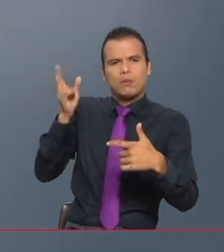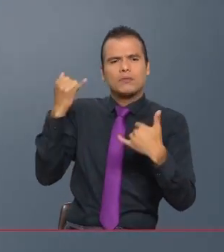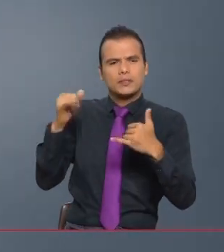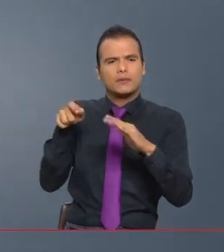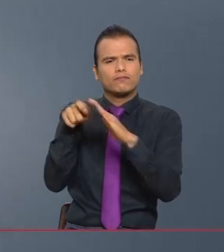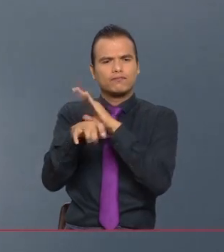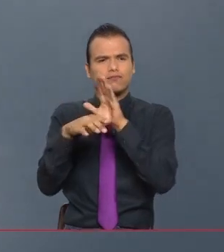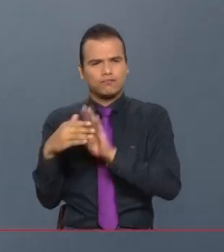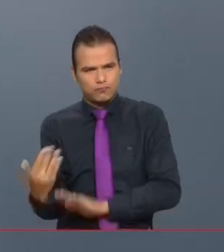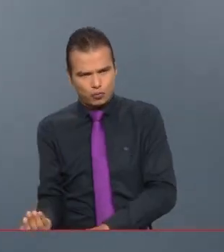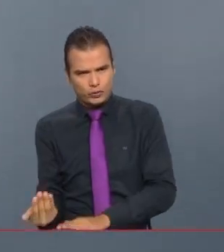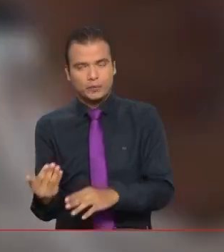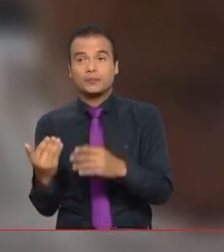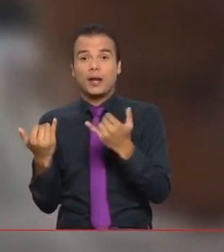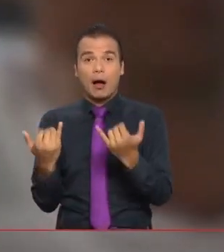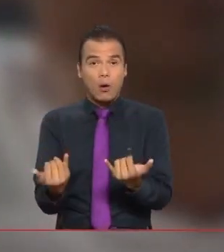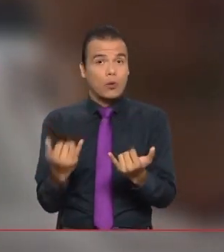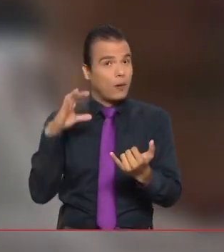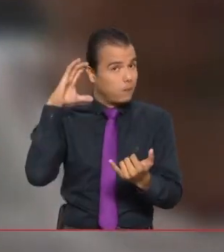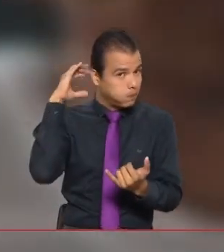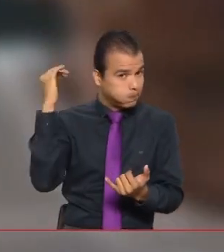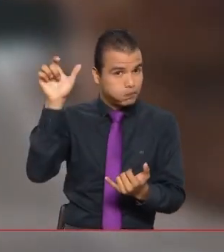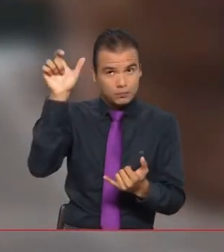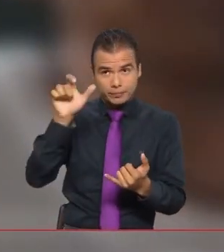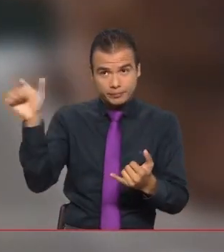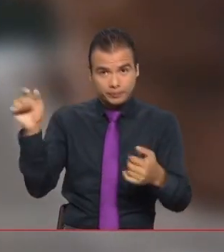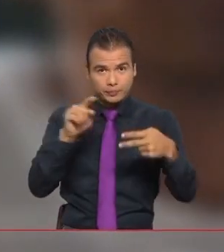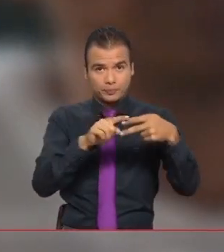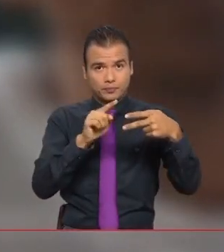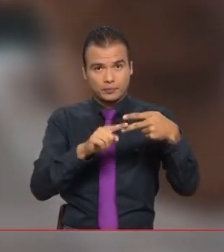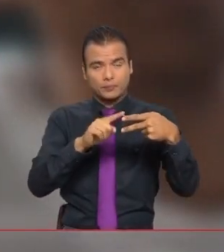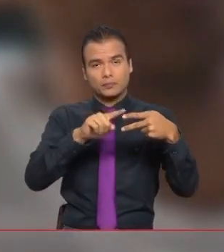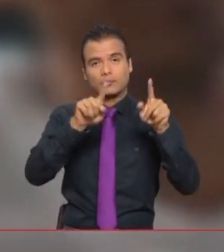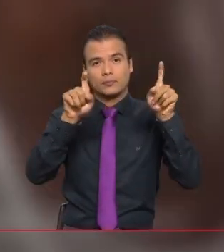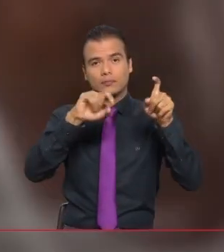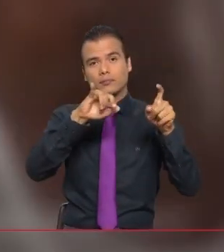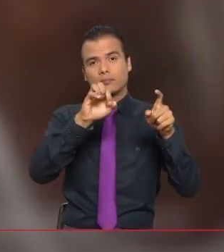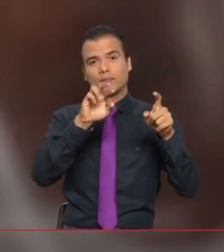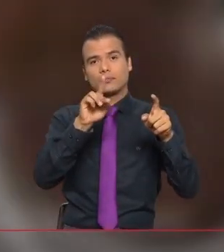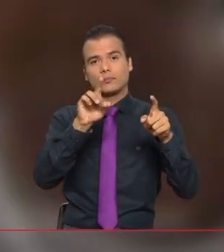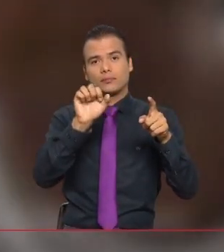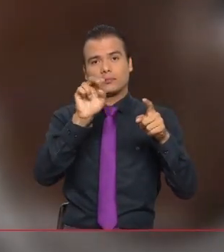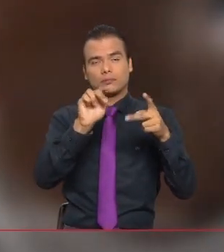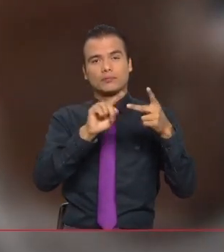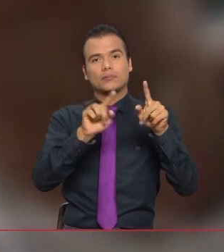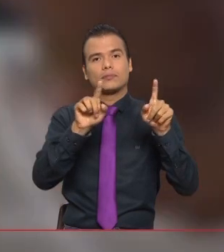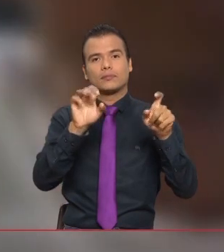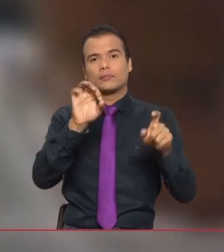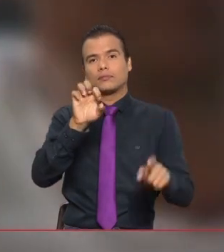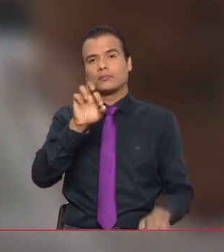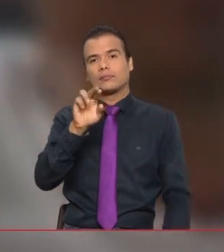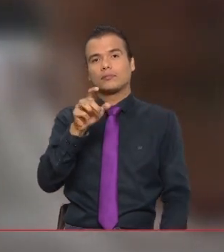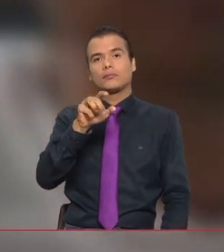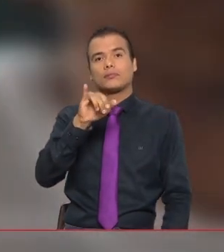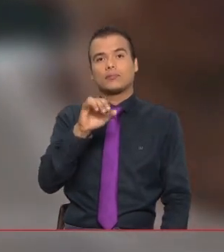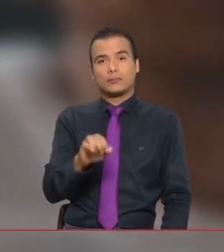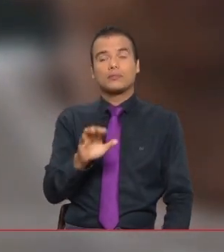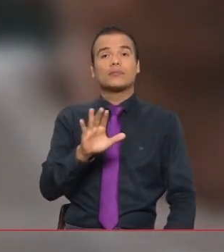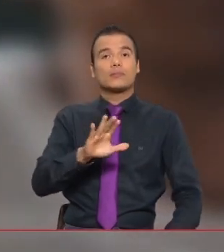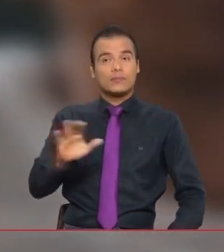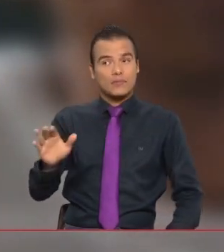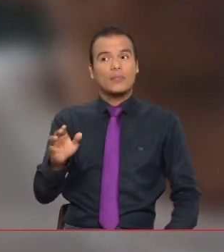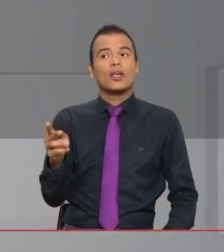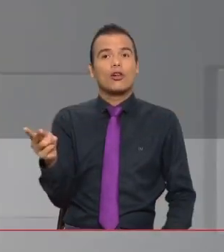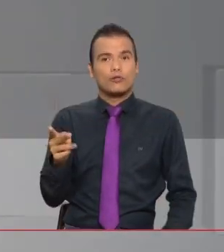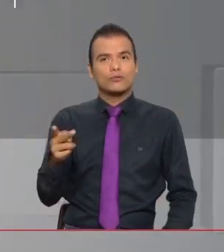Alias Jordan y alias Sergio, según las autoridades, serían los responsables de arrastrar el cuerpo y posteriormente lanzarlo al